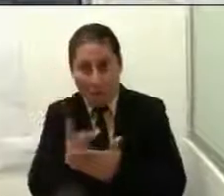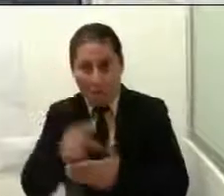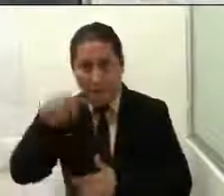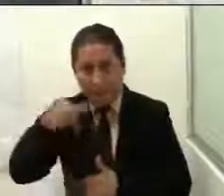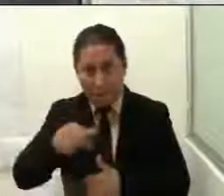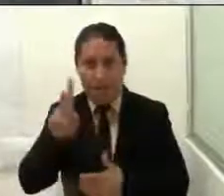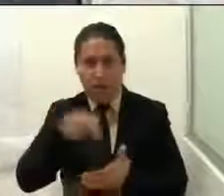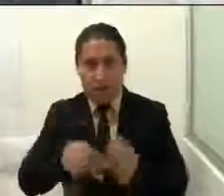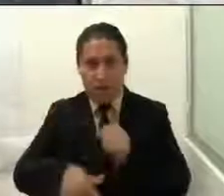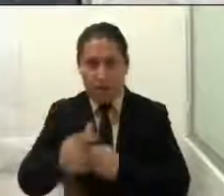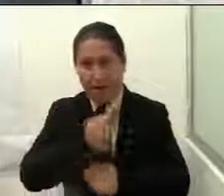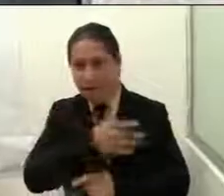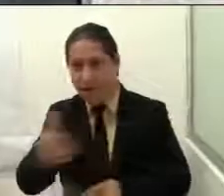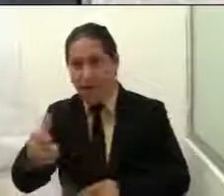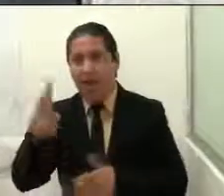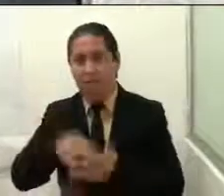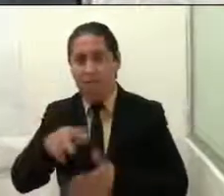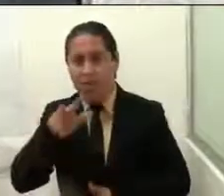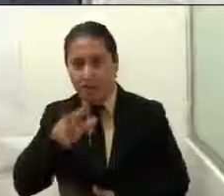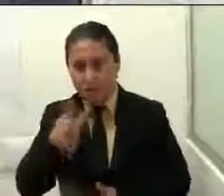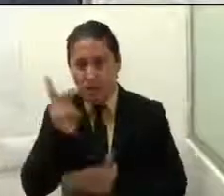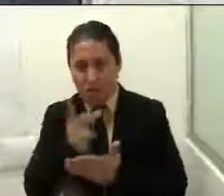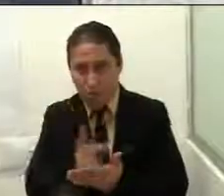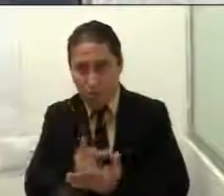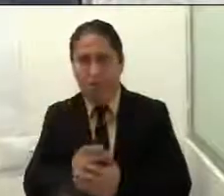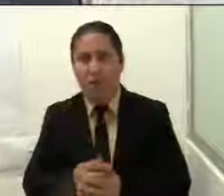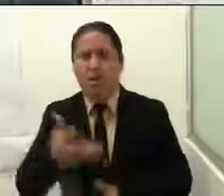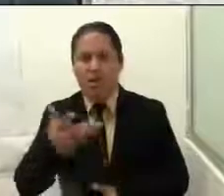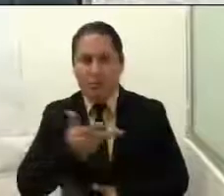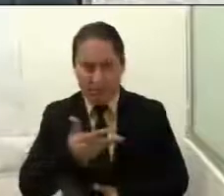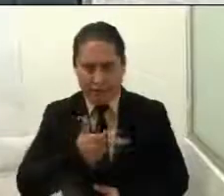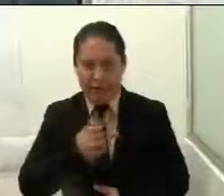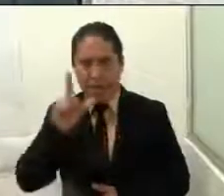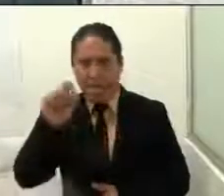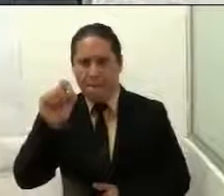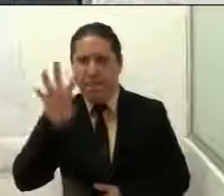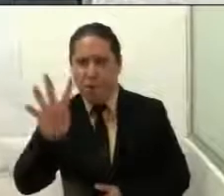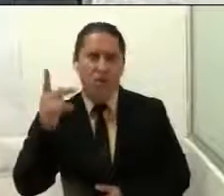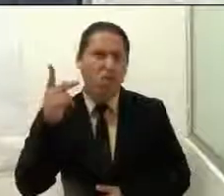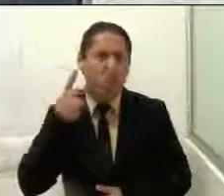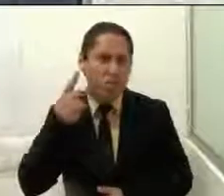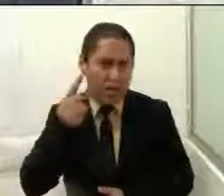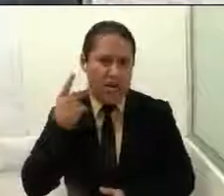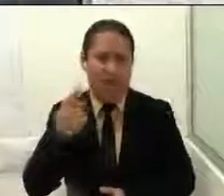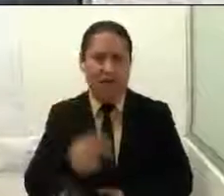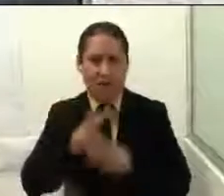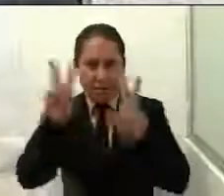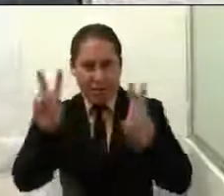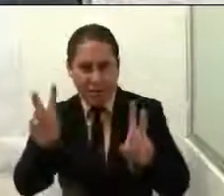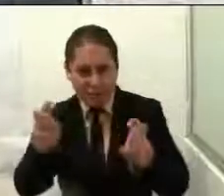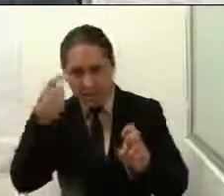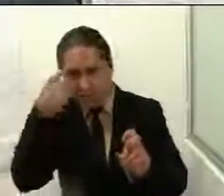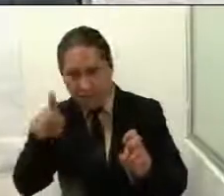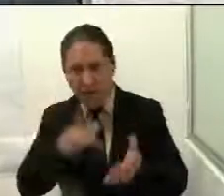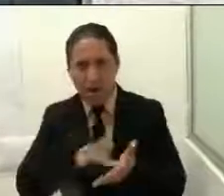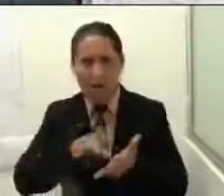2013 2018 establece en una de sus cuatro políticas transversales la igualdad de género la